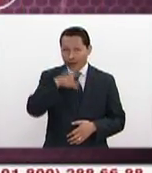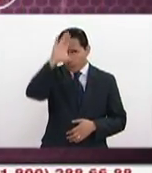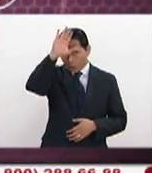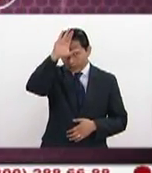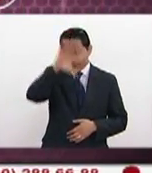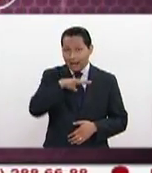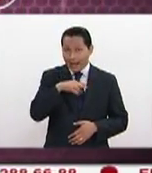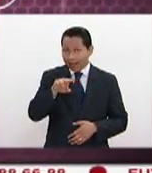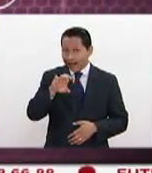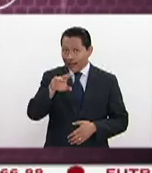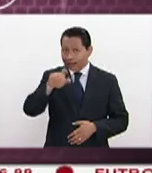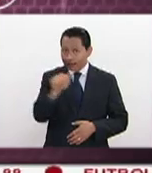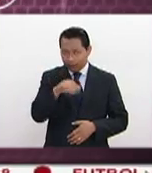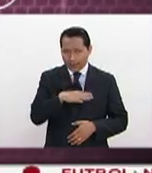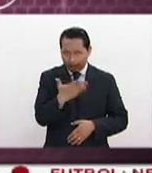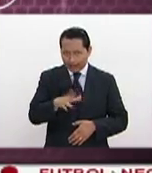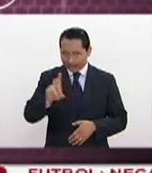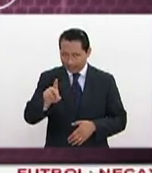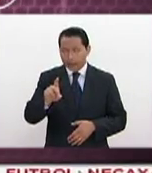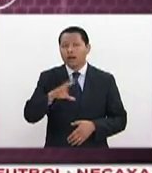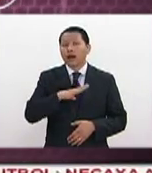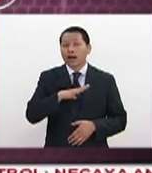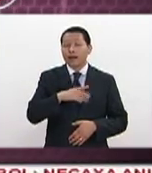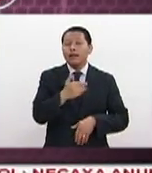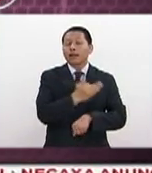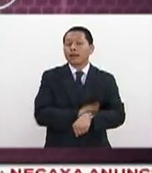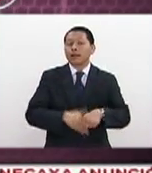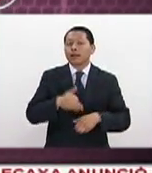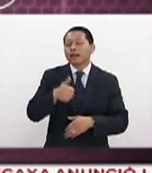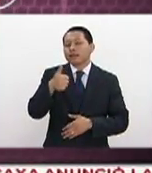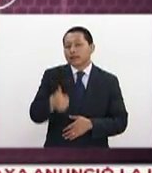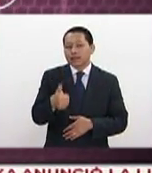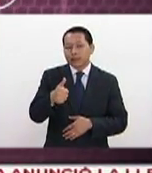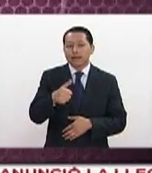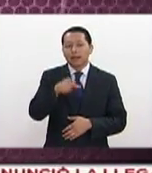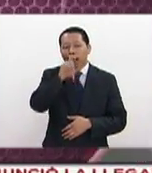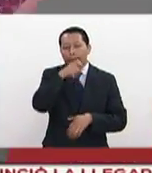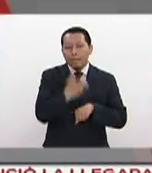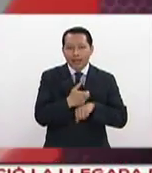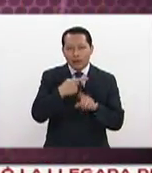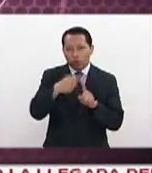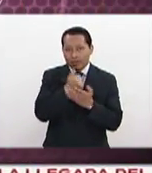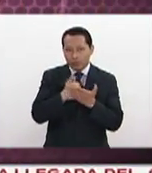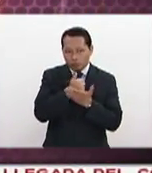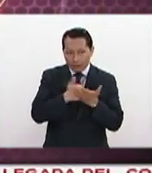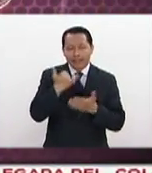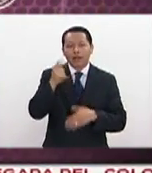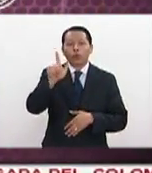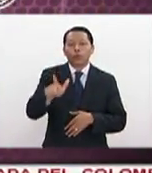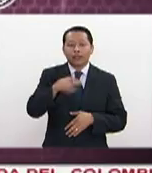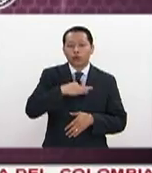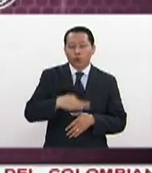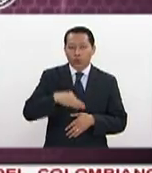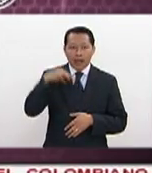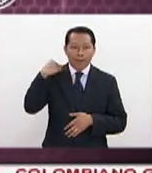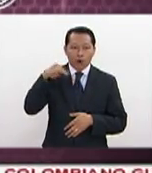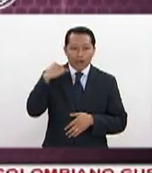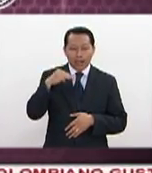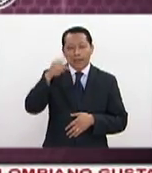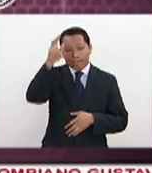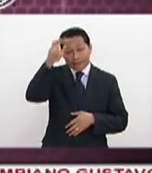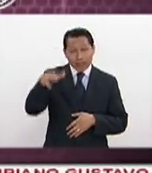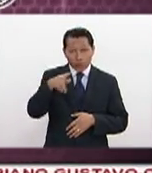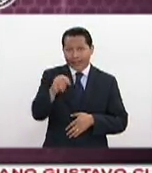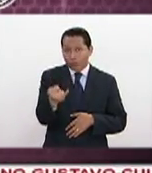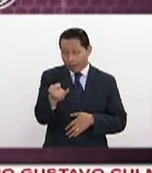en contra de Necaxa a las 10:30. A las 18 horas, América contra Cruz Azul en el Azteca. Y para el lunes, Toluca Morelia y Pachuca